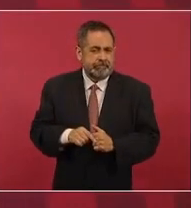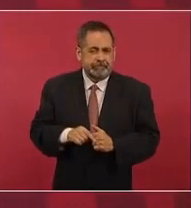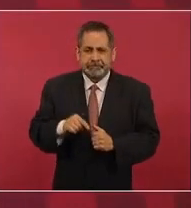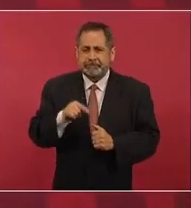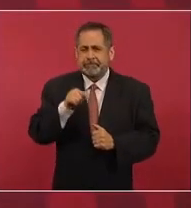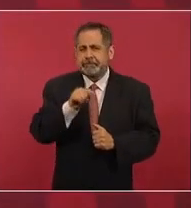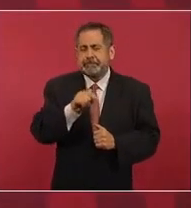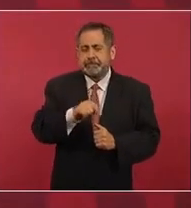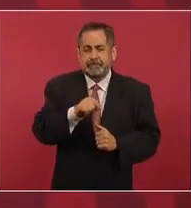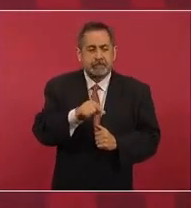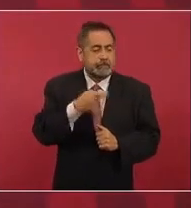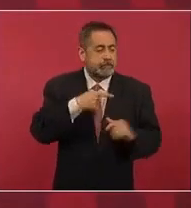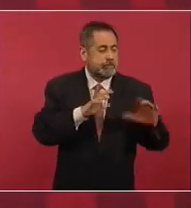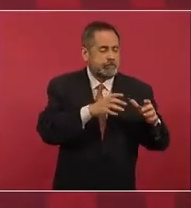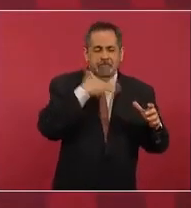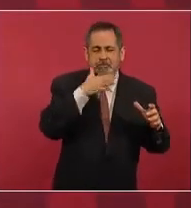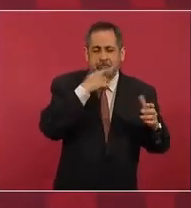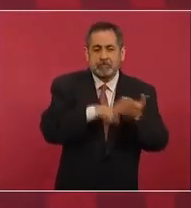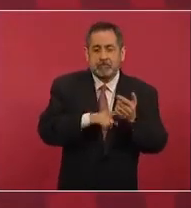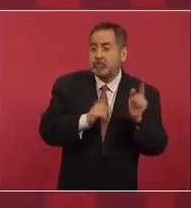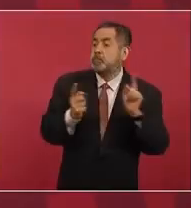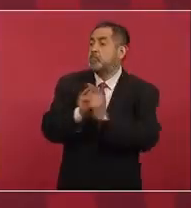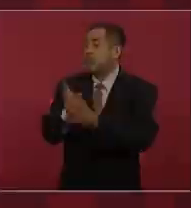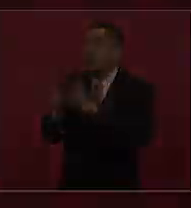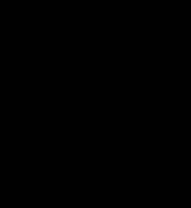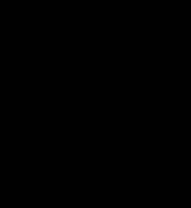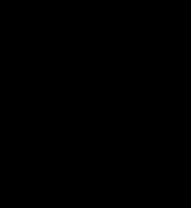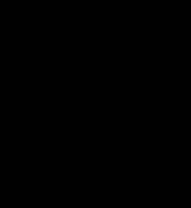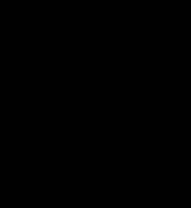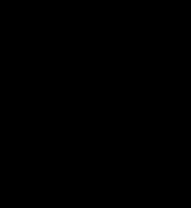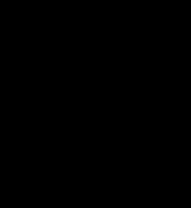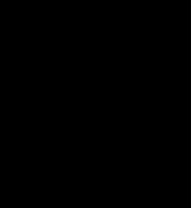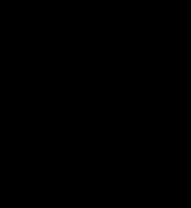los conservadores corruptos, a verlos.